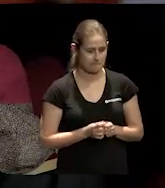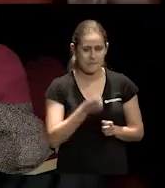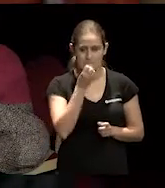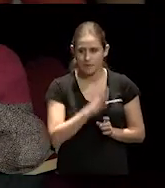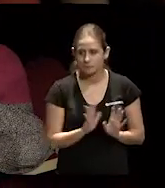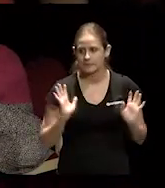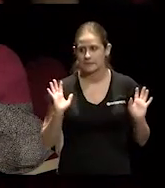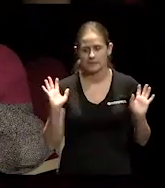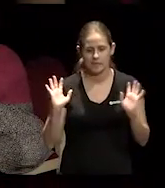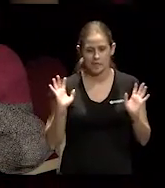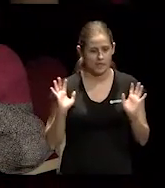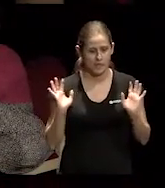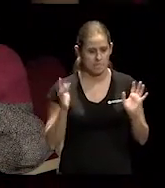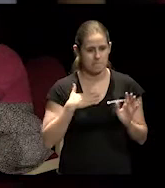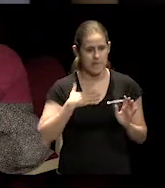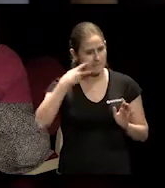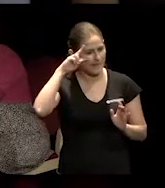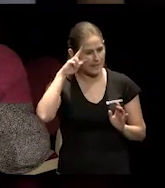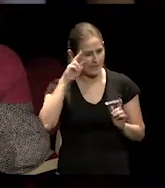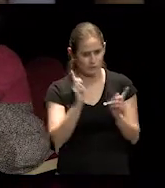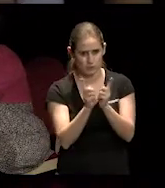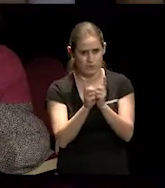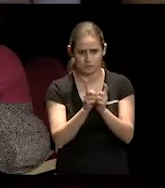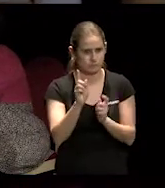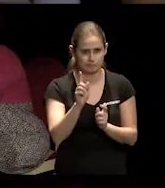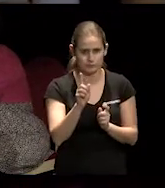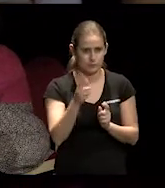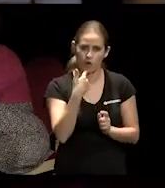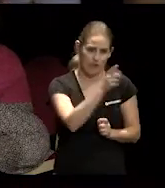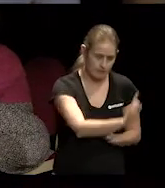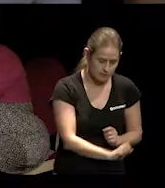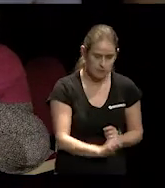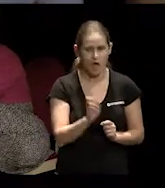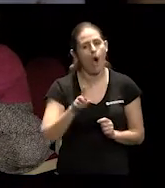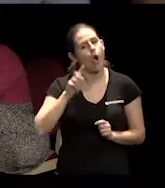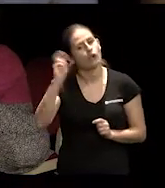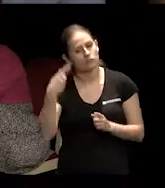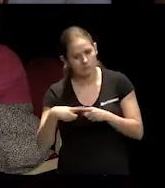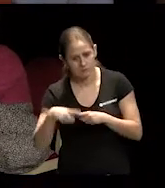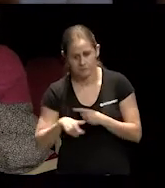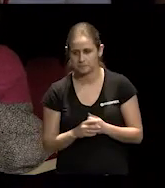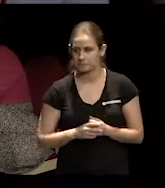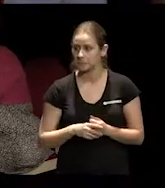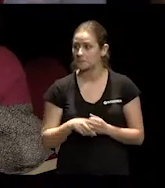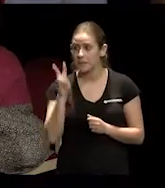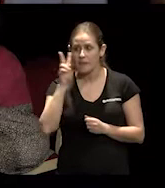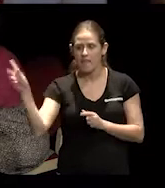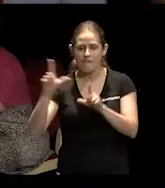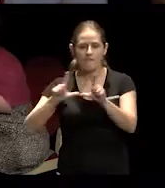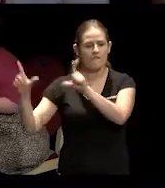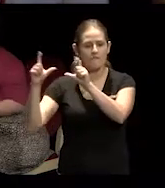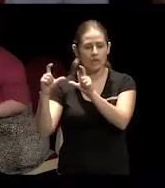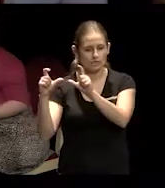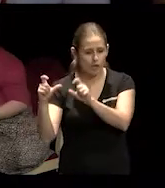pues entonces me voy a saltar la anécdota y directamente voy a pasar, que veáis las fotos, son campos con Beatrice en los que